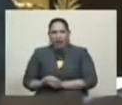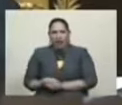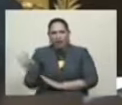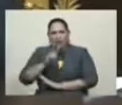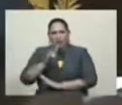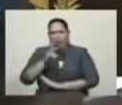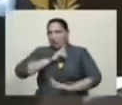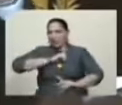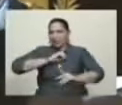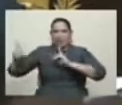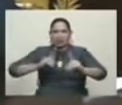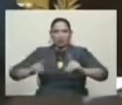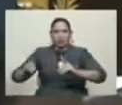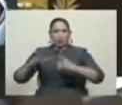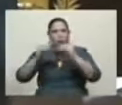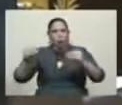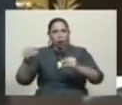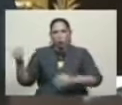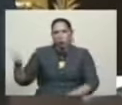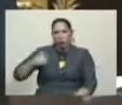da la gana? No.